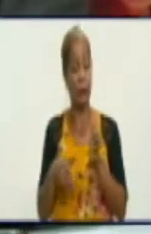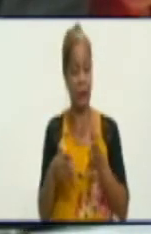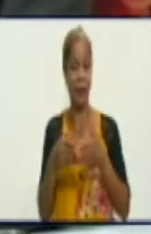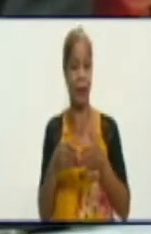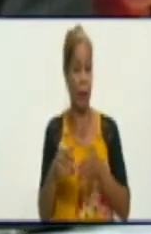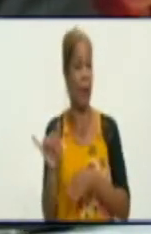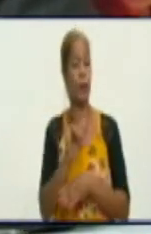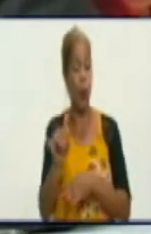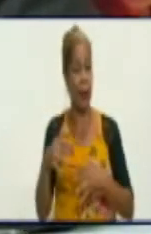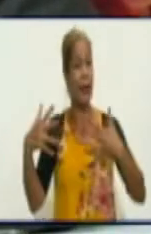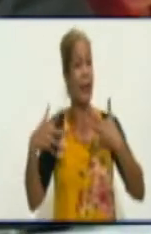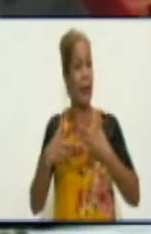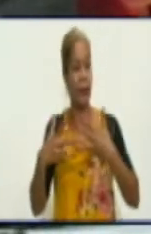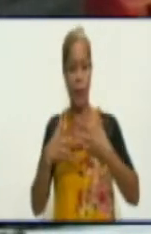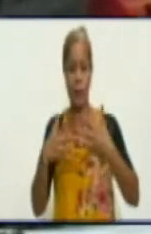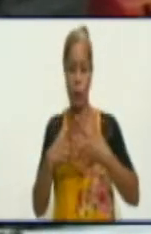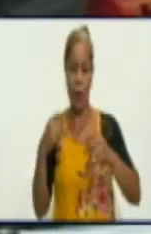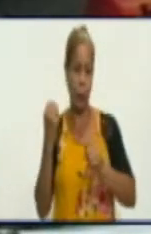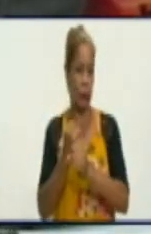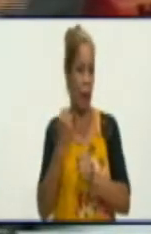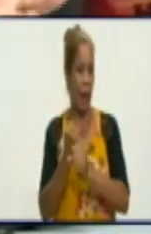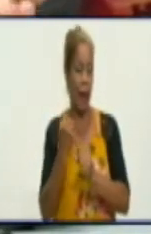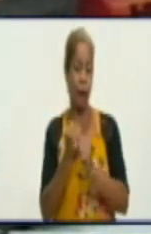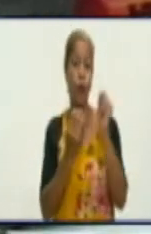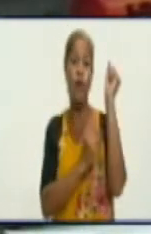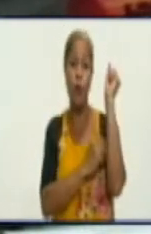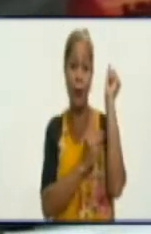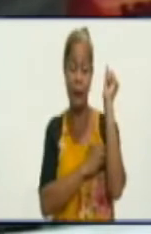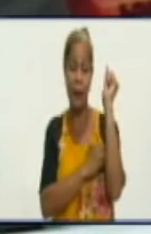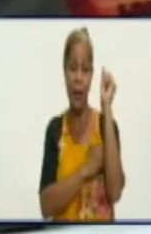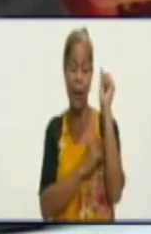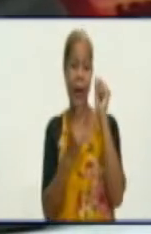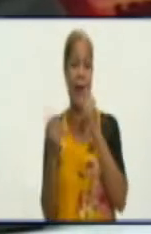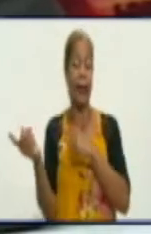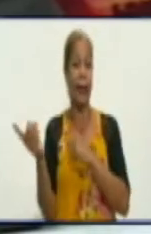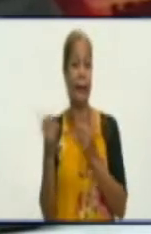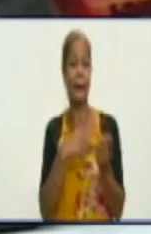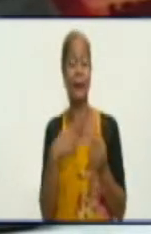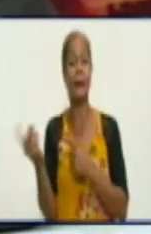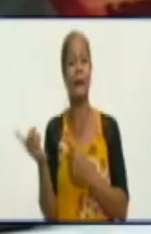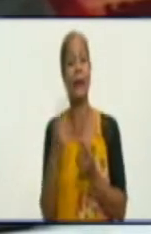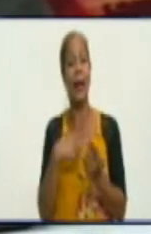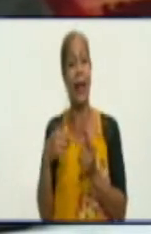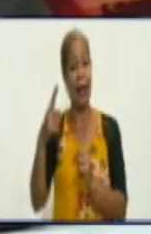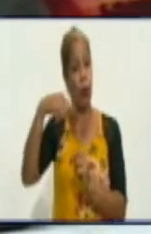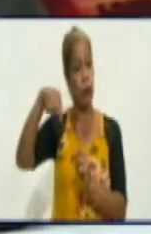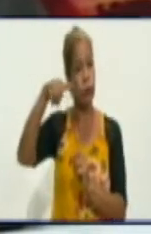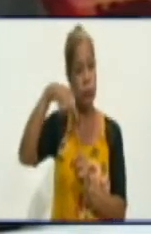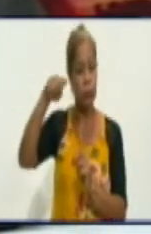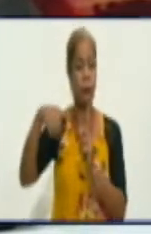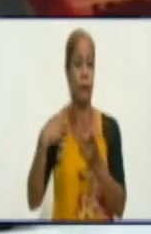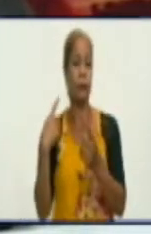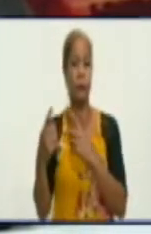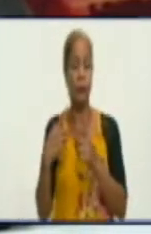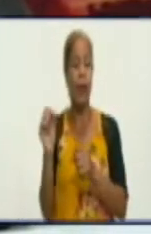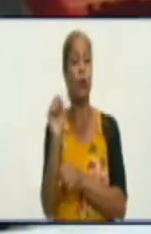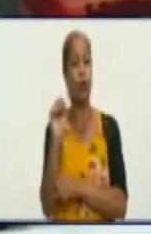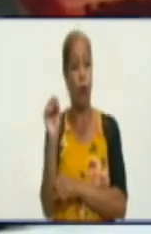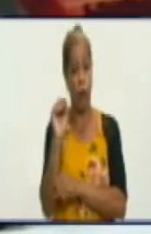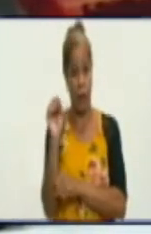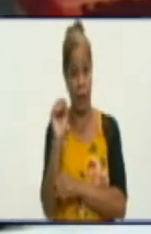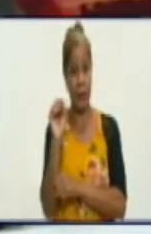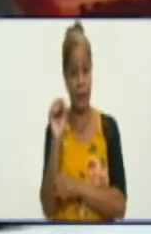un papel protagónico en el traslado no solo de los pacientes que contraen la enfermedad, los sospechosos y